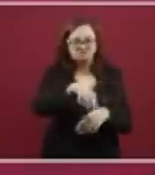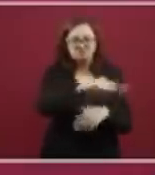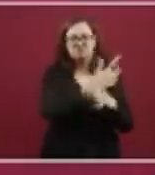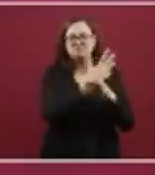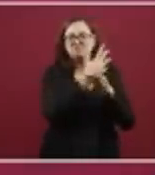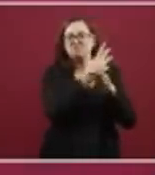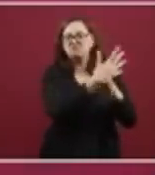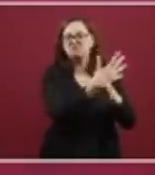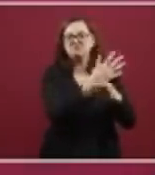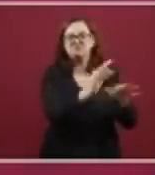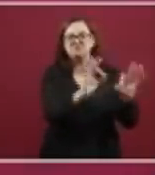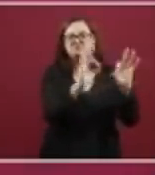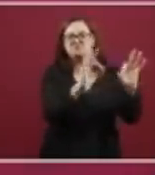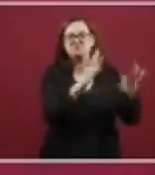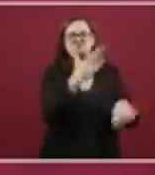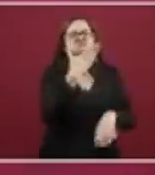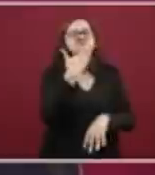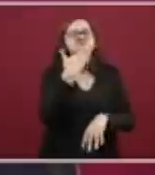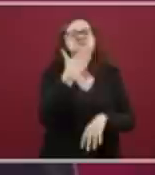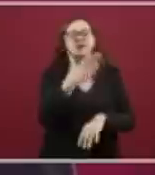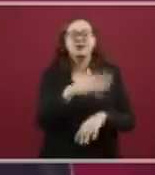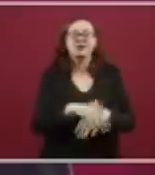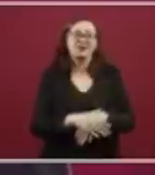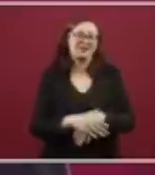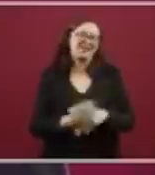fue genial eso de convertir